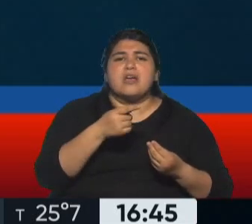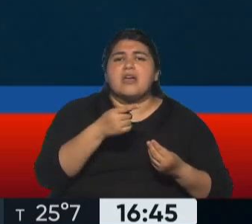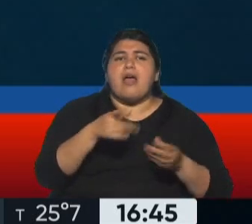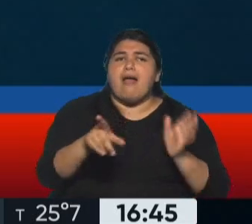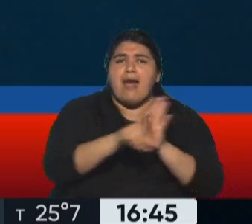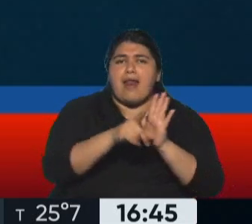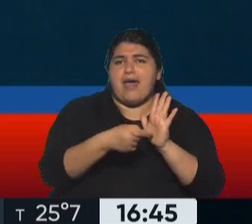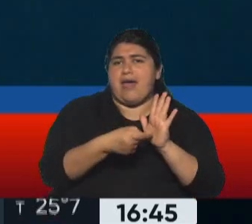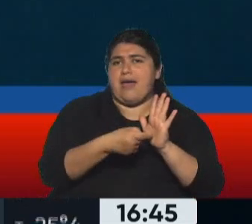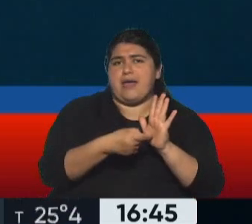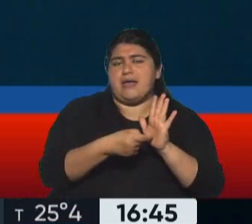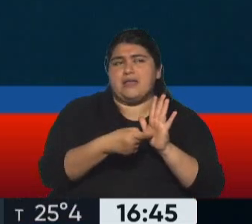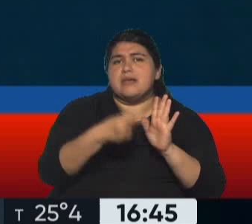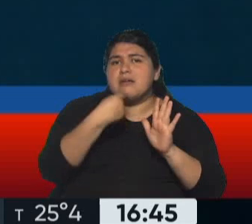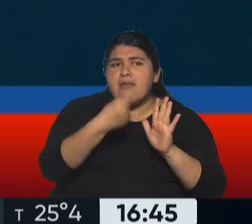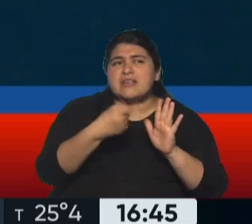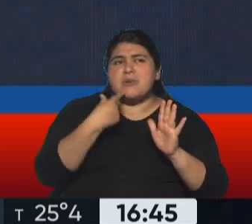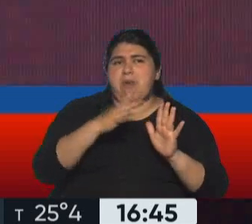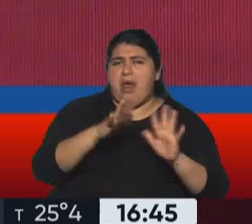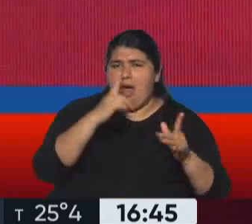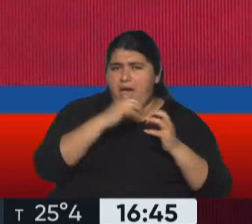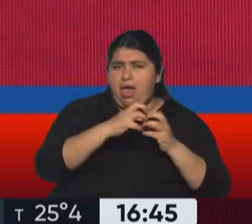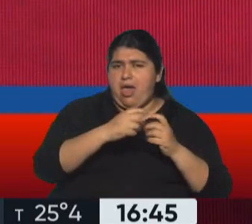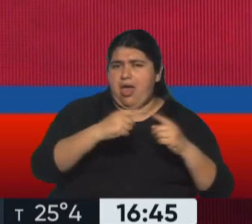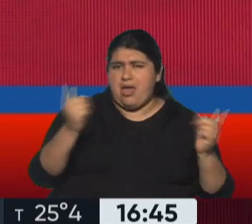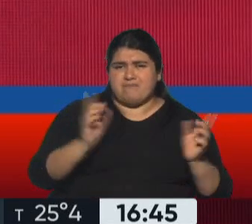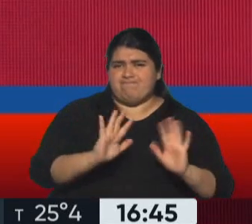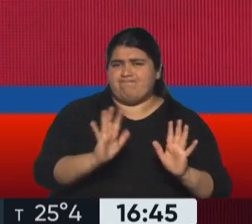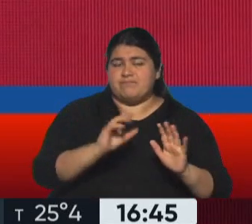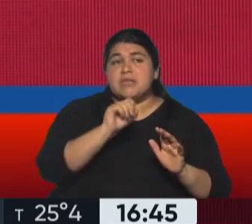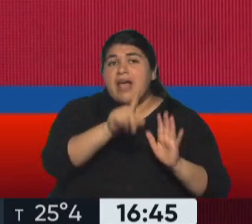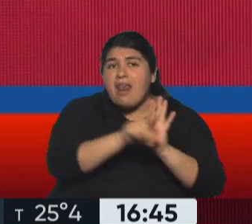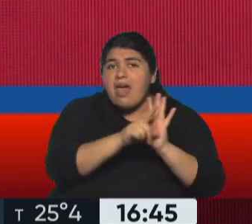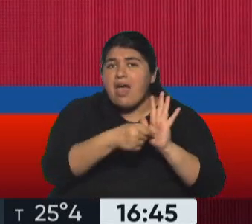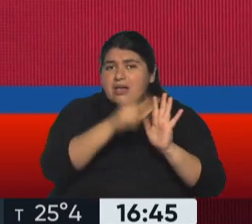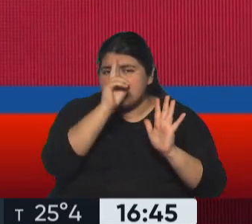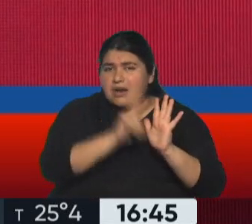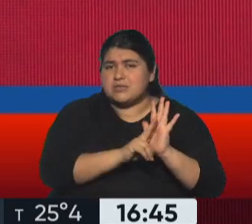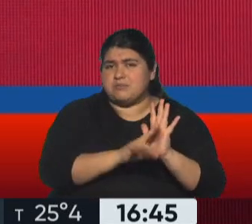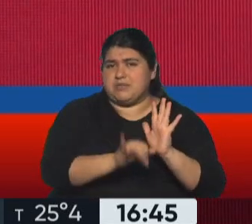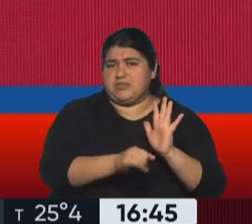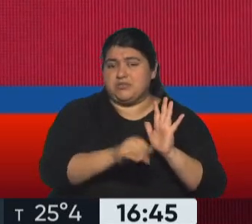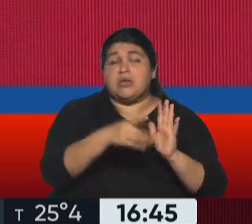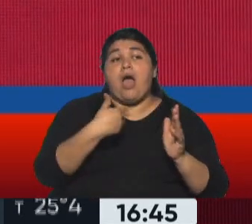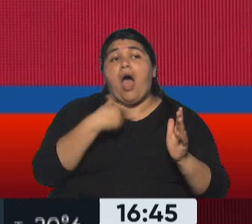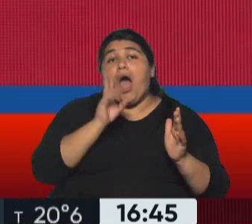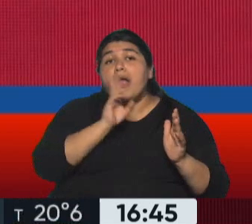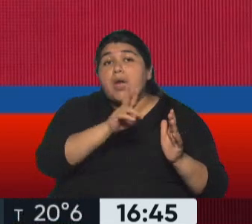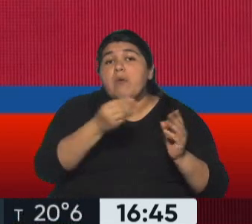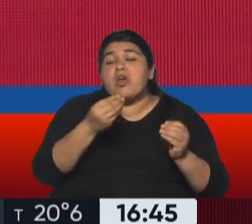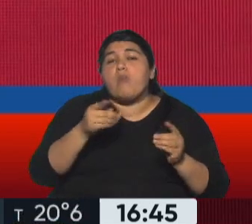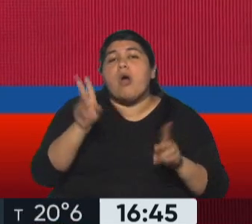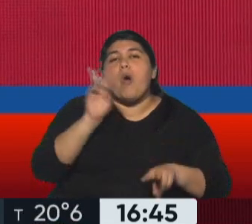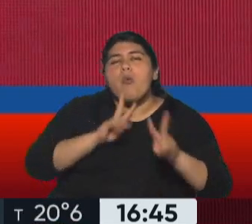ley para que no se den este tipo de debates. Bueno, habrá que ver también si esto lo hace justamente para ganar este tipo de apoyos y